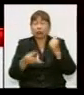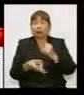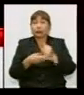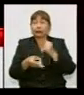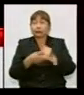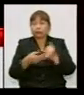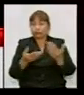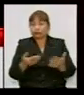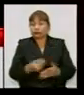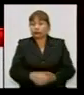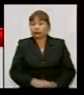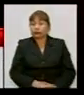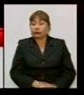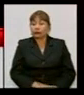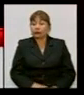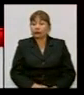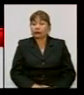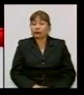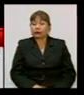nacional. Siguiente.